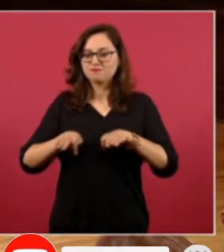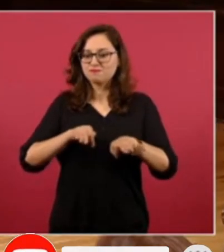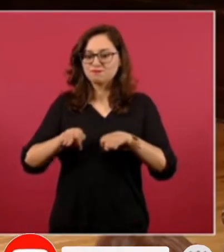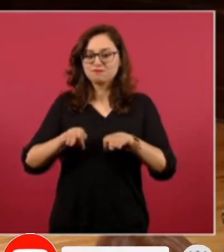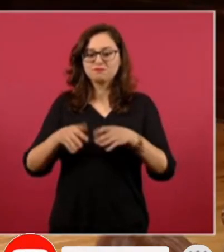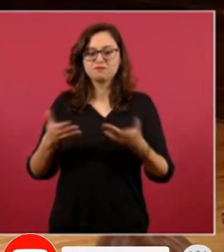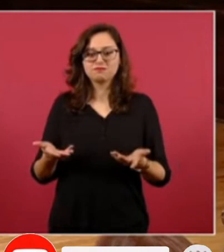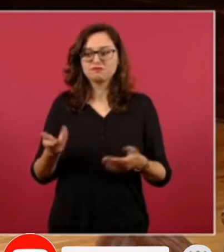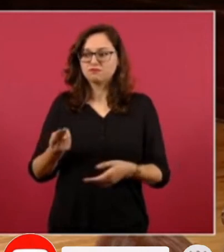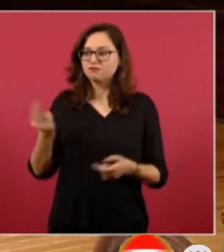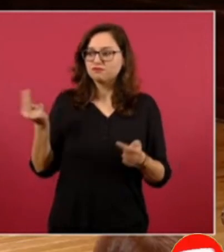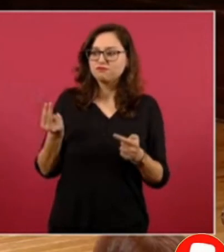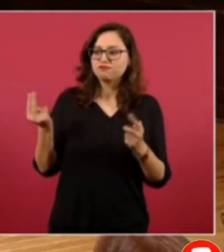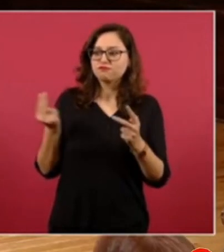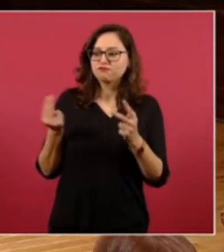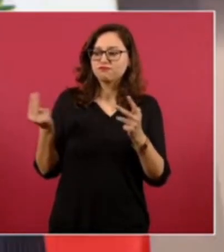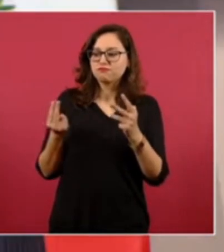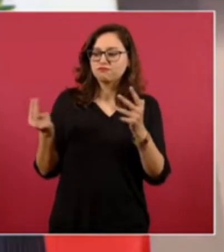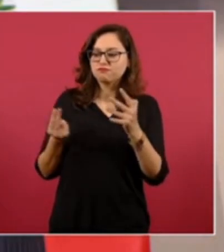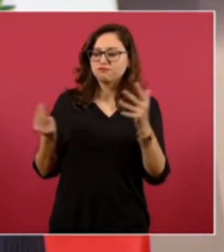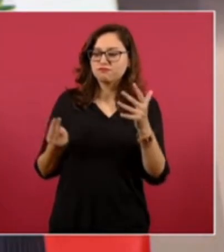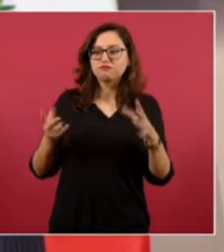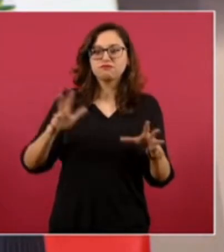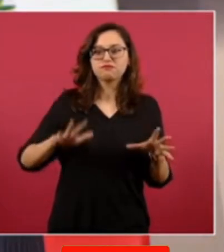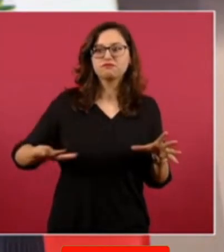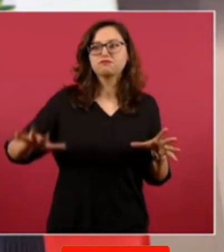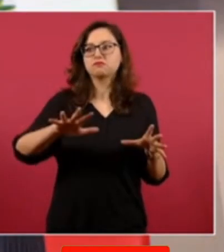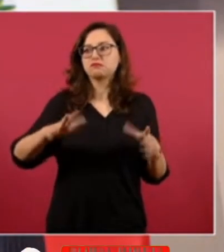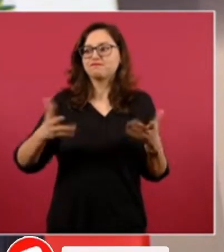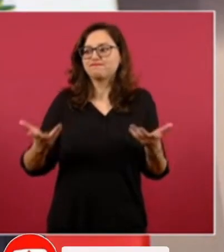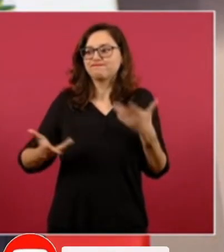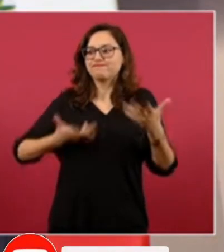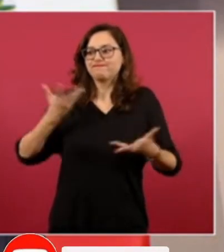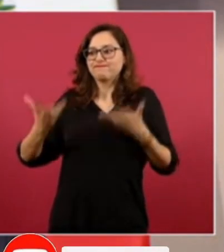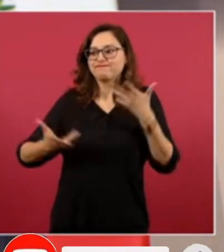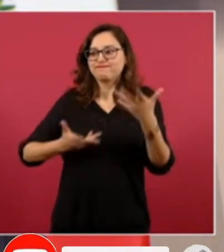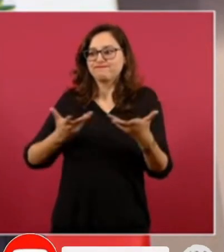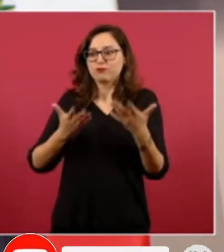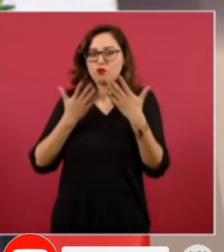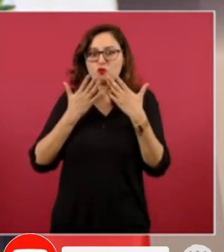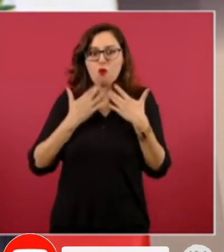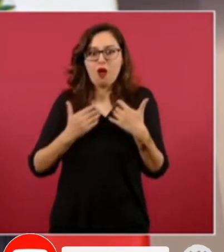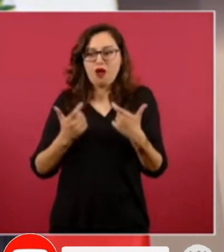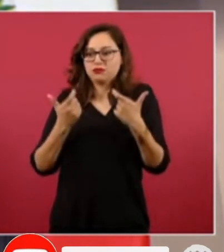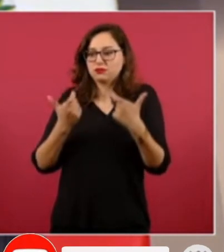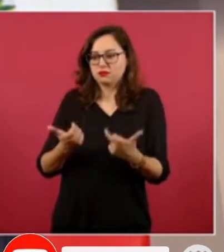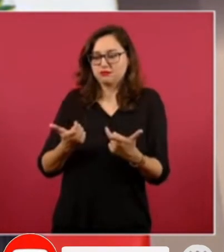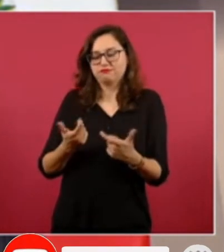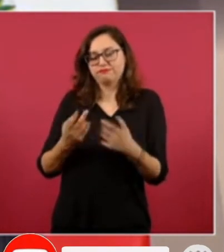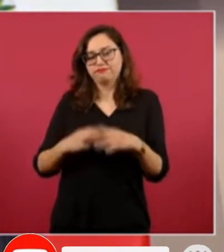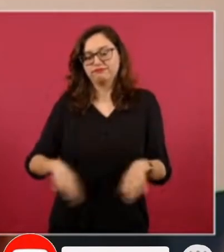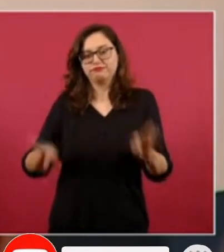respuesta a las demandas de la sociedad, a las demandas de los